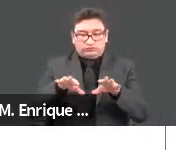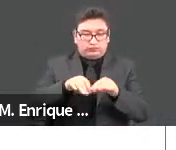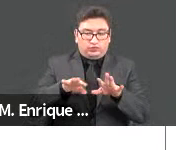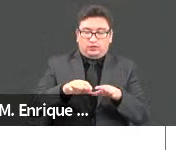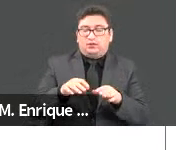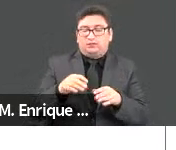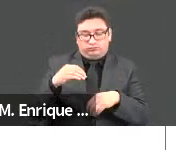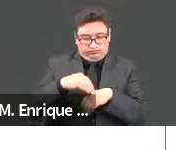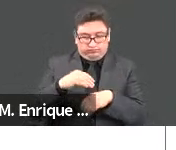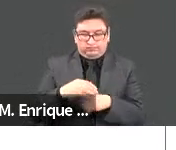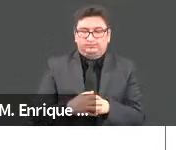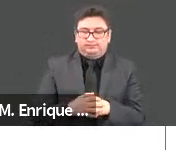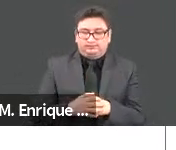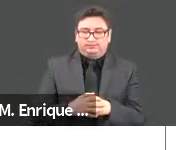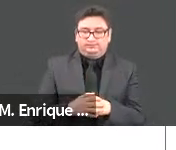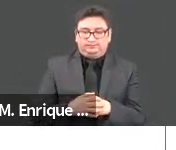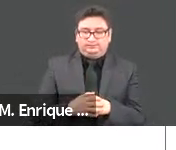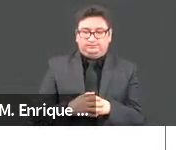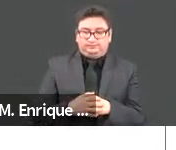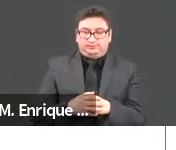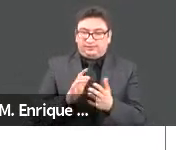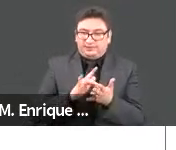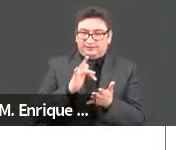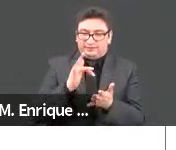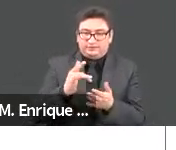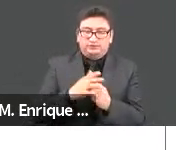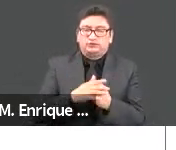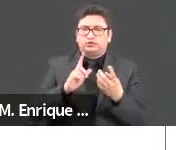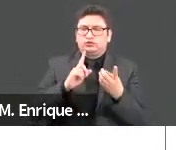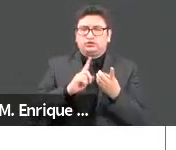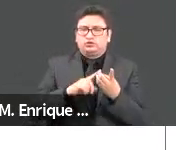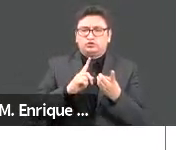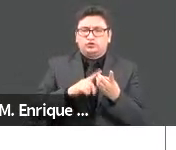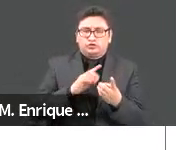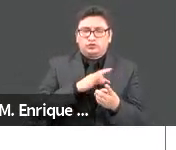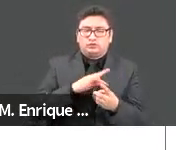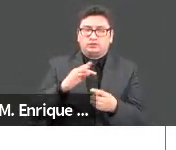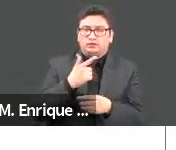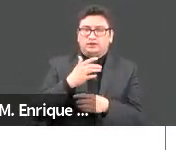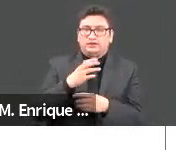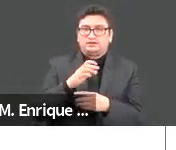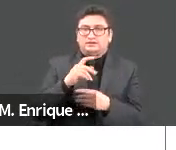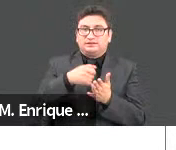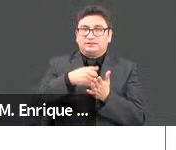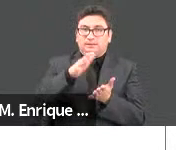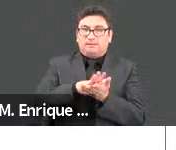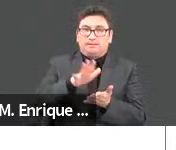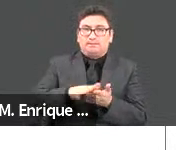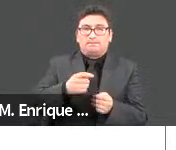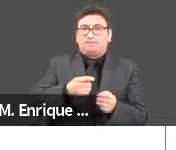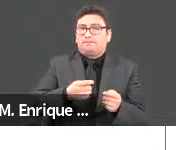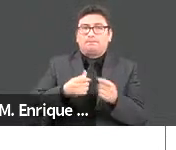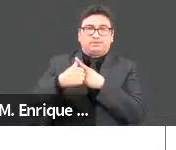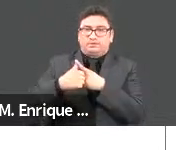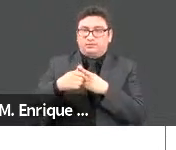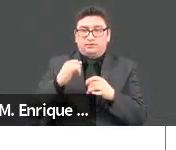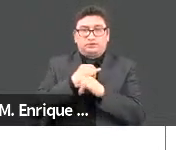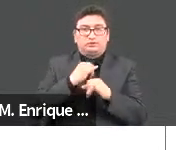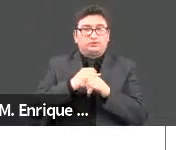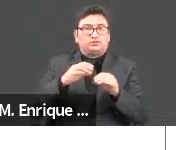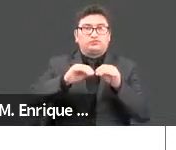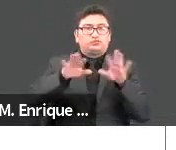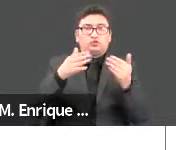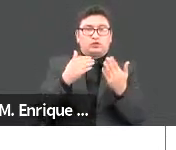razón. Gracias. ¿En dónde se pueden encontrar las primeras gacetas impresas que no se publicaron en Internet?